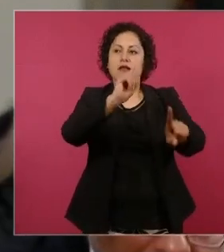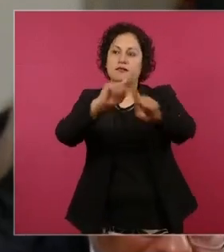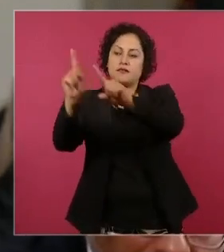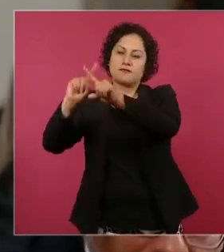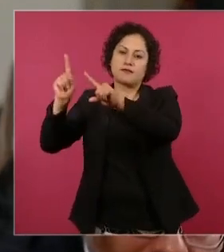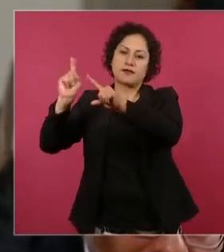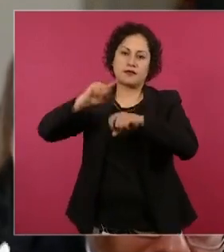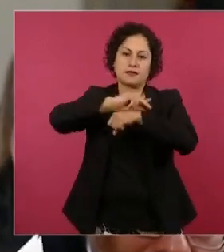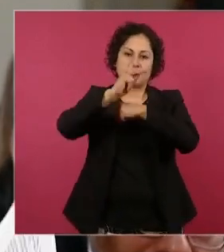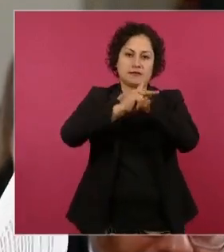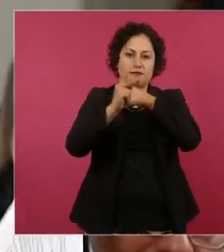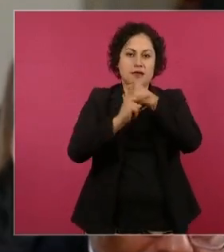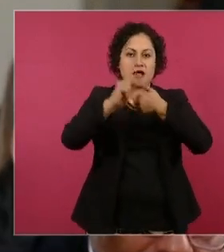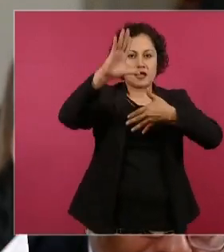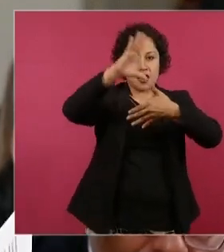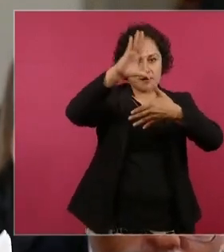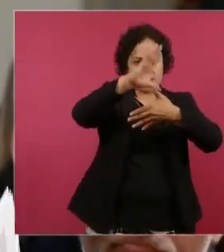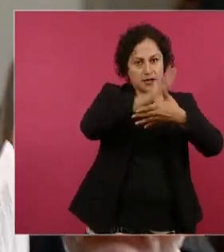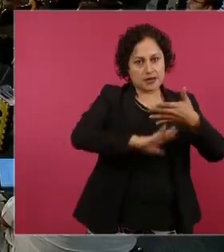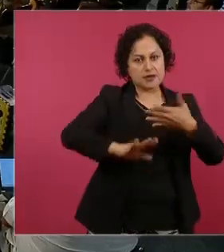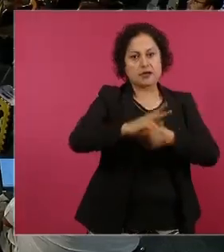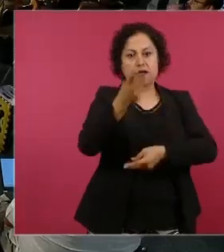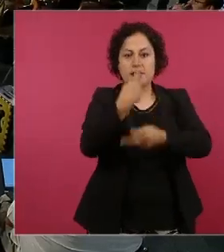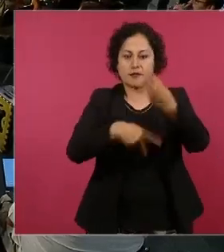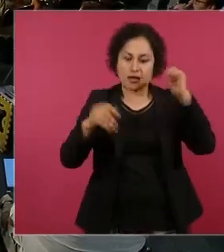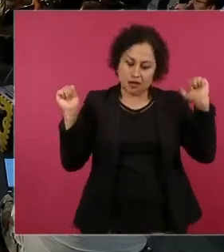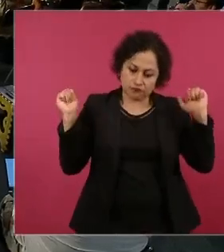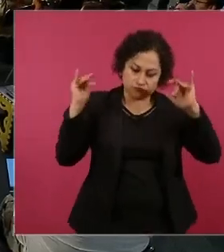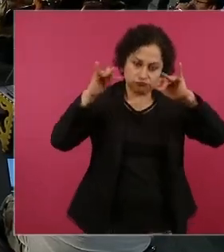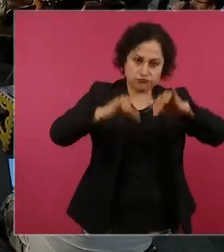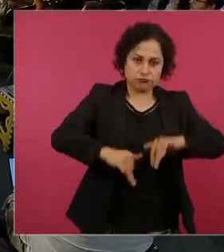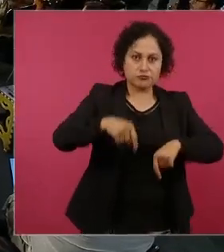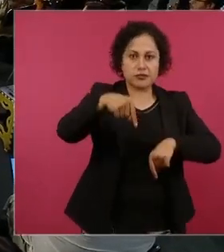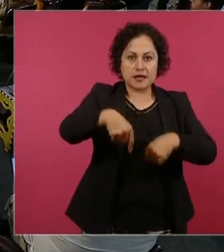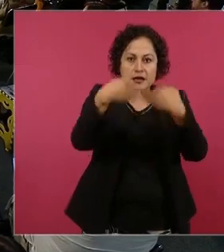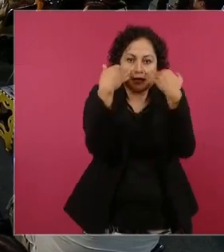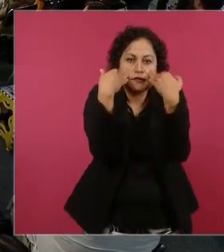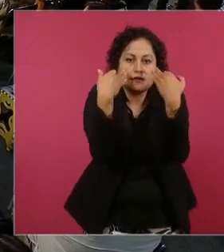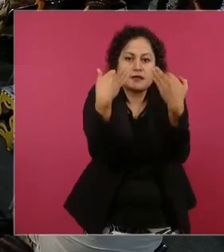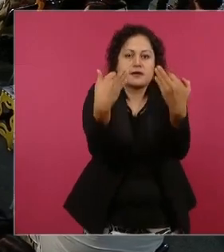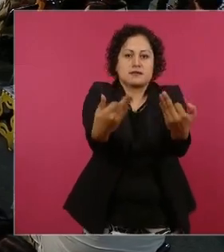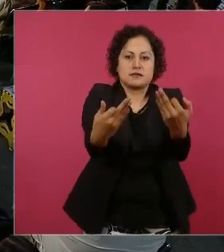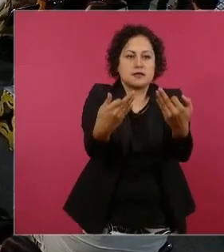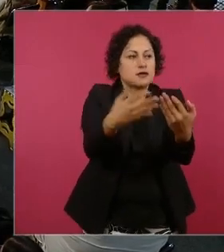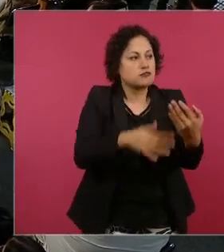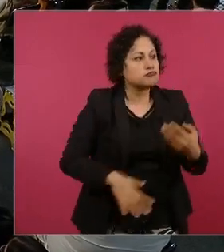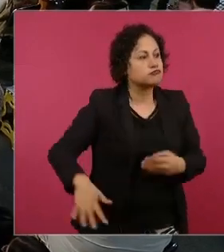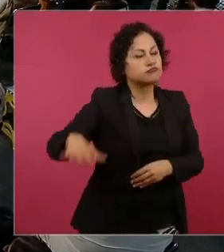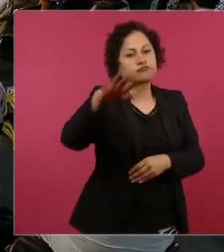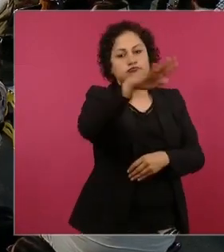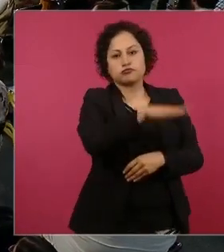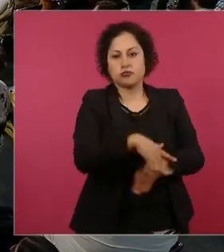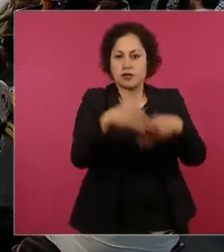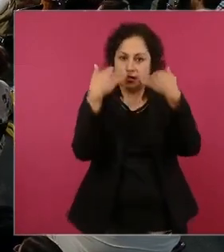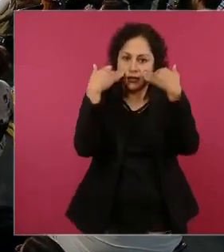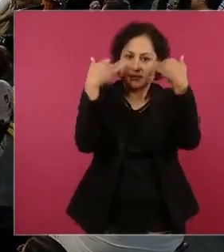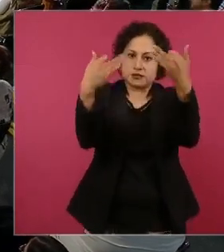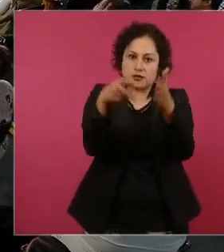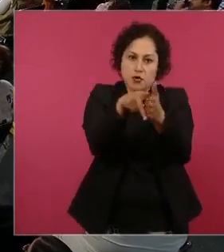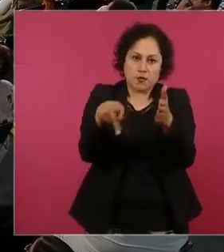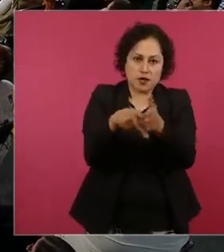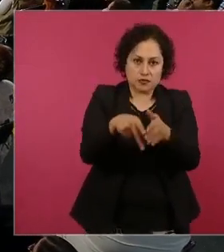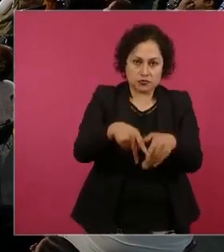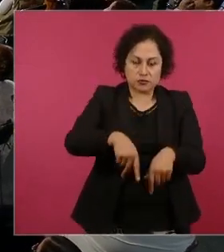Argentina hasta Estados Unidos, vengan a México, vean las obras que se han realizado y vean el periodismo que se está realizando en